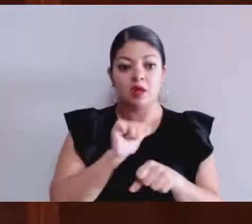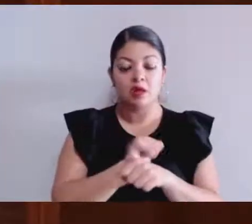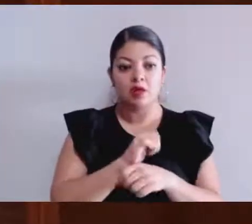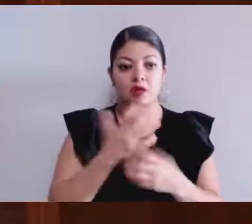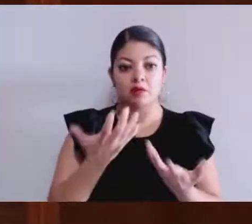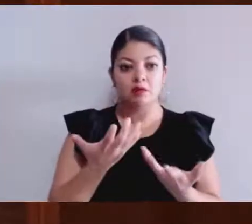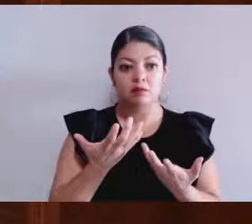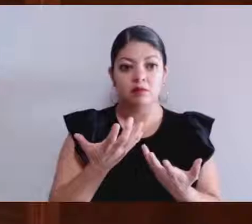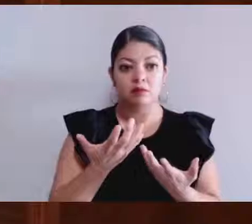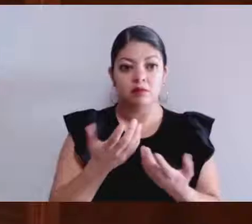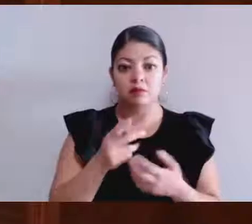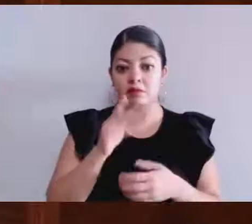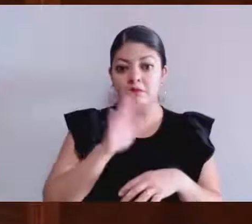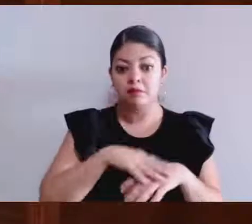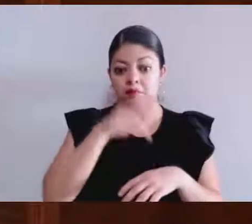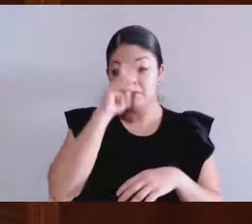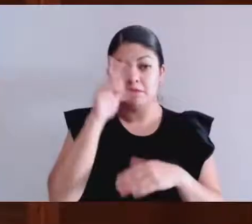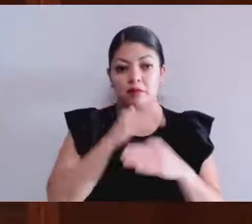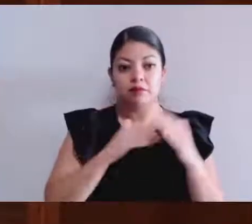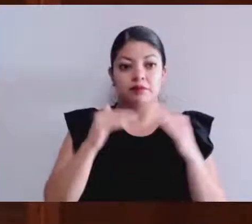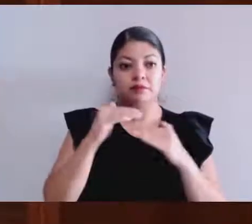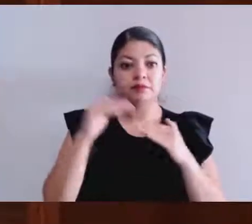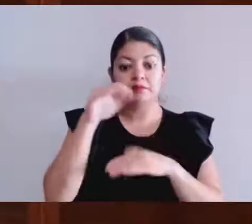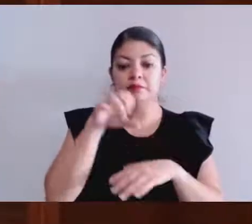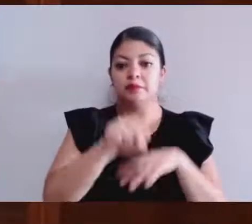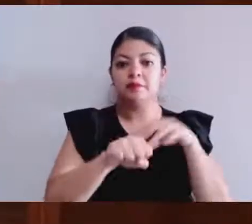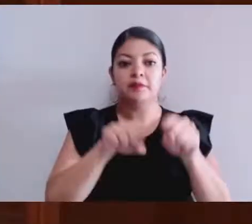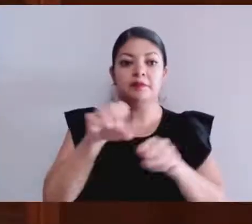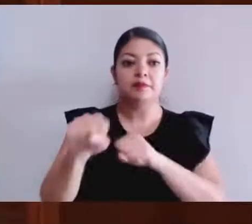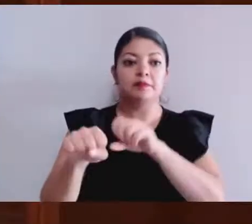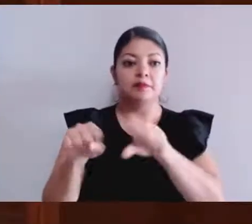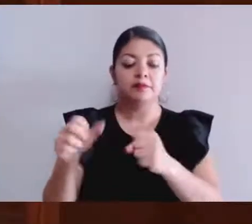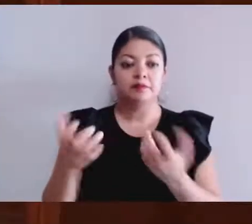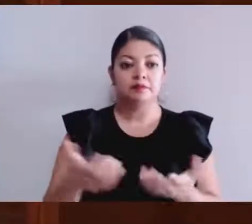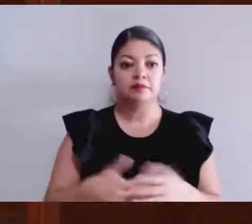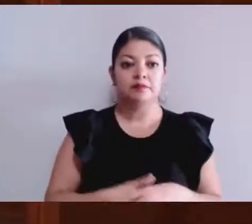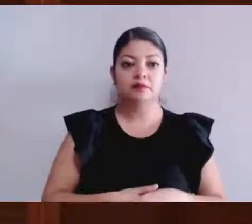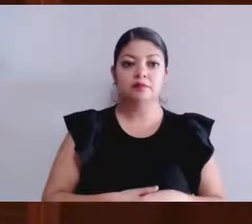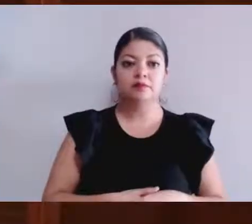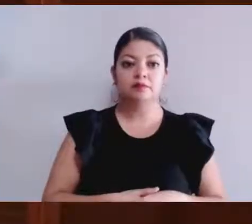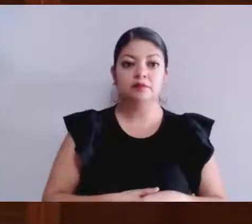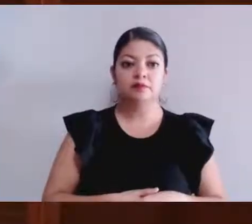público, sino que han aumentado las detenciones.